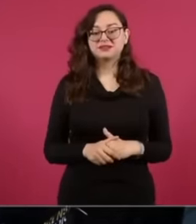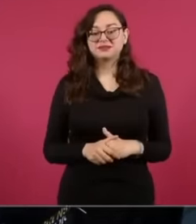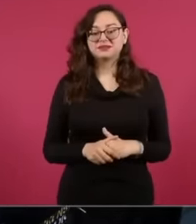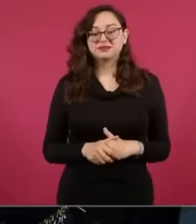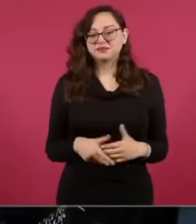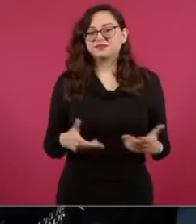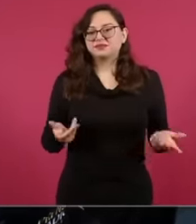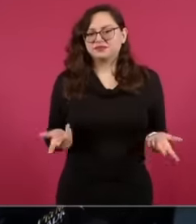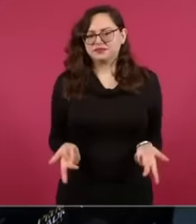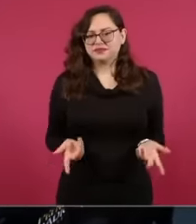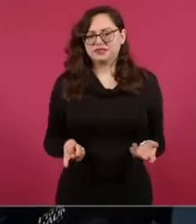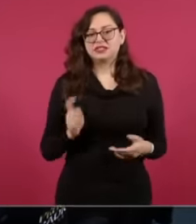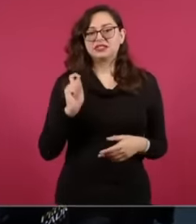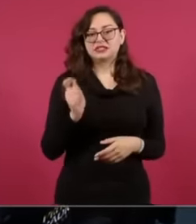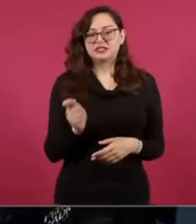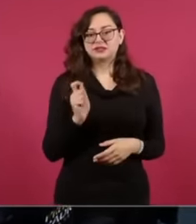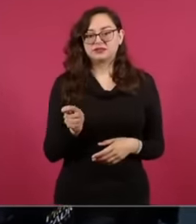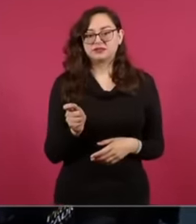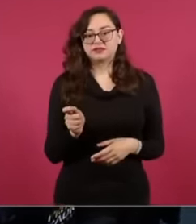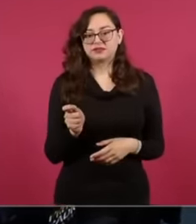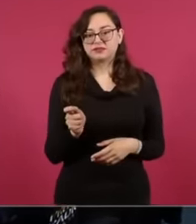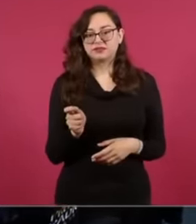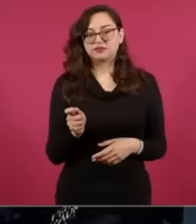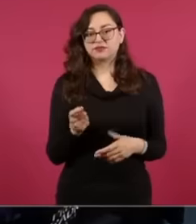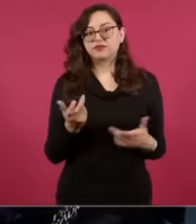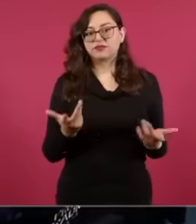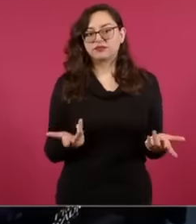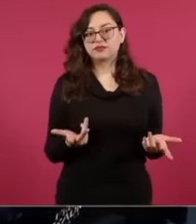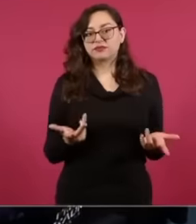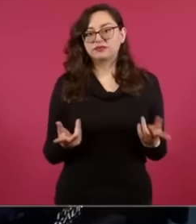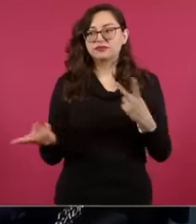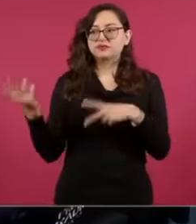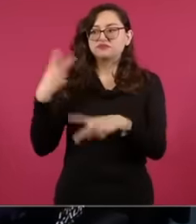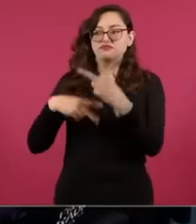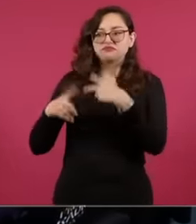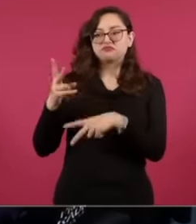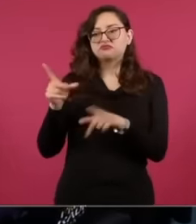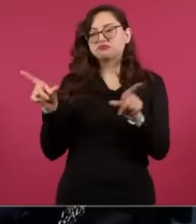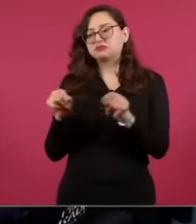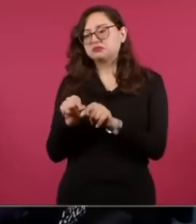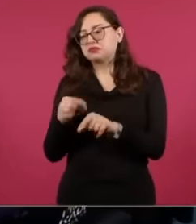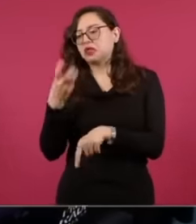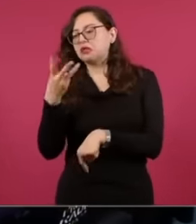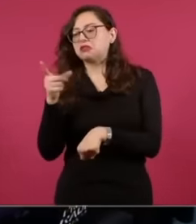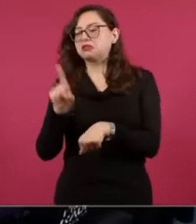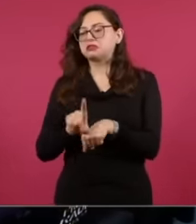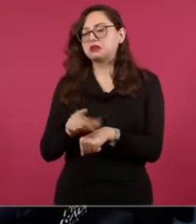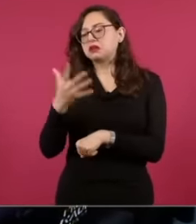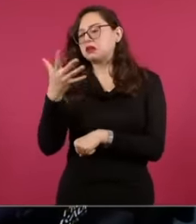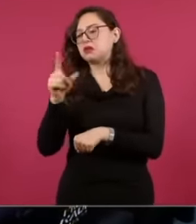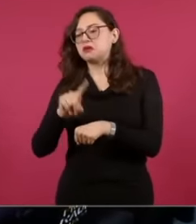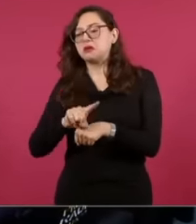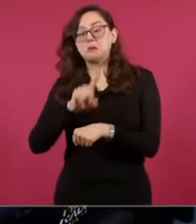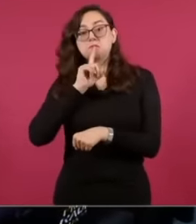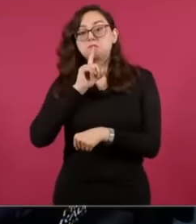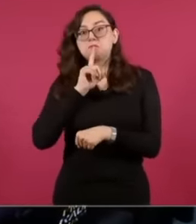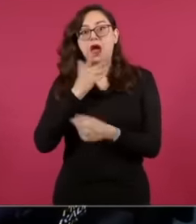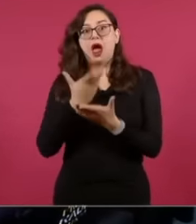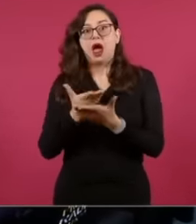Entonces ya no son 3 días o 5 días. Puede ser que